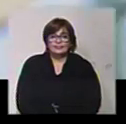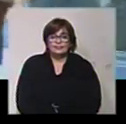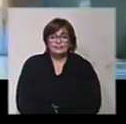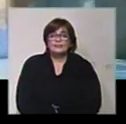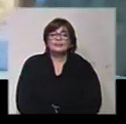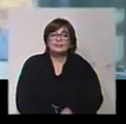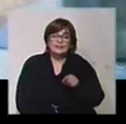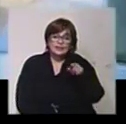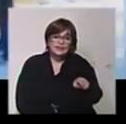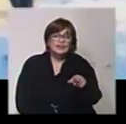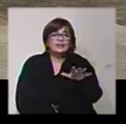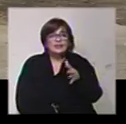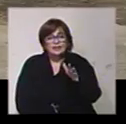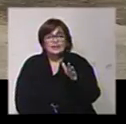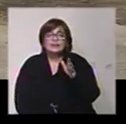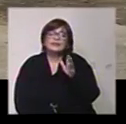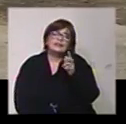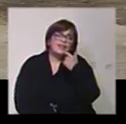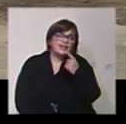Estaba ahí medio conversado de que